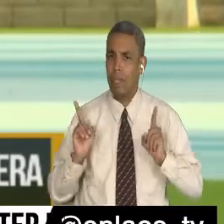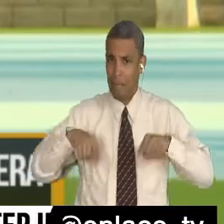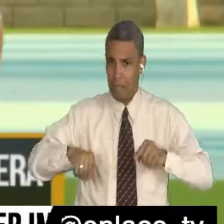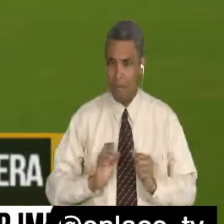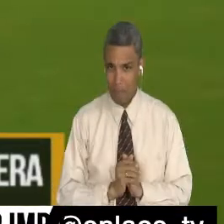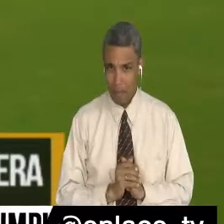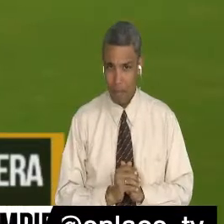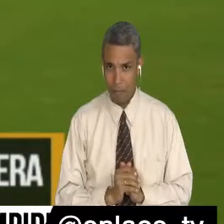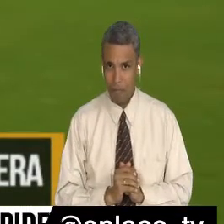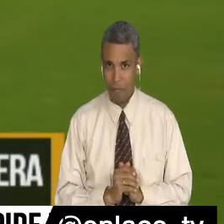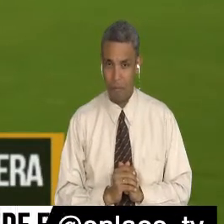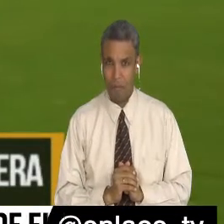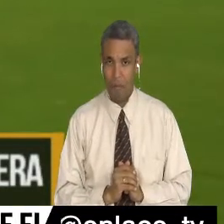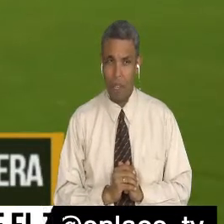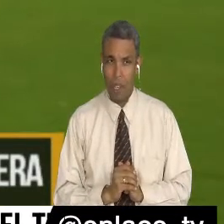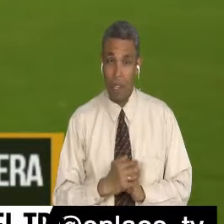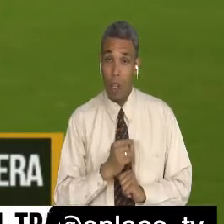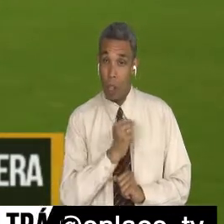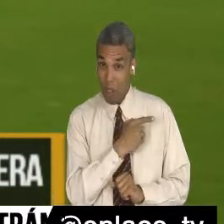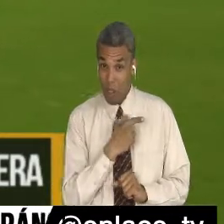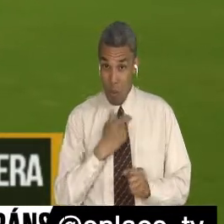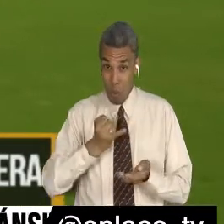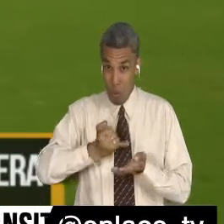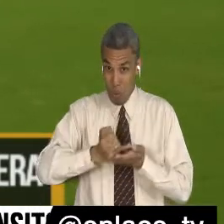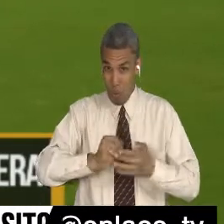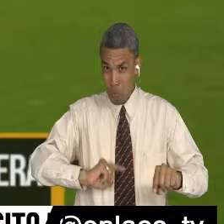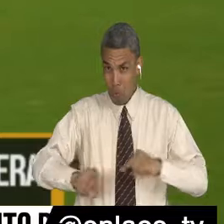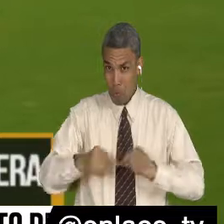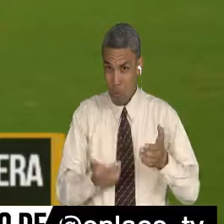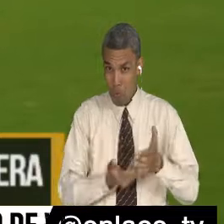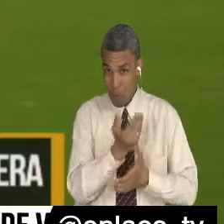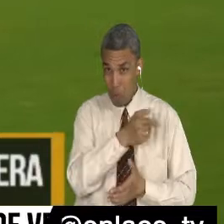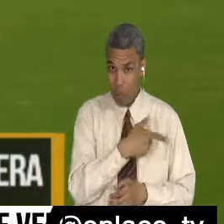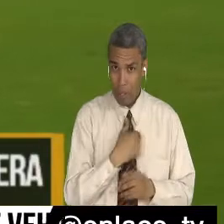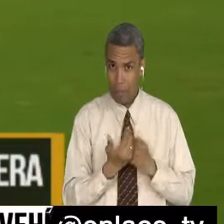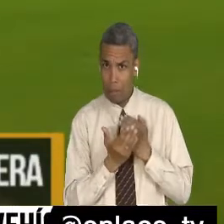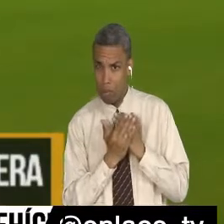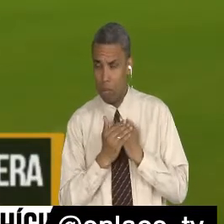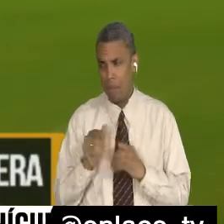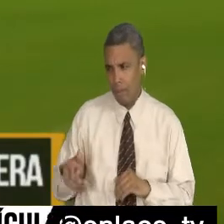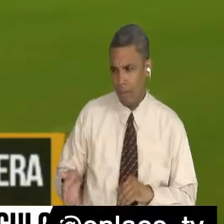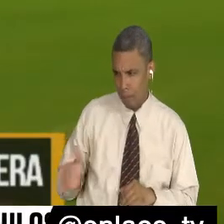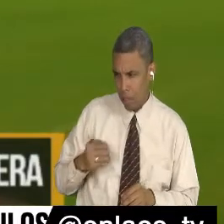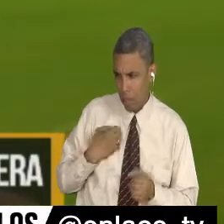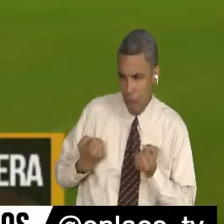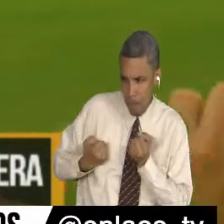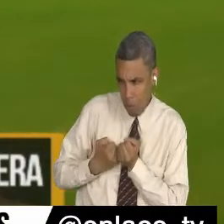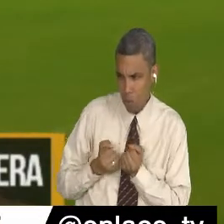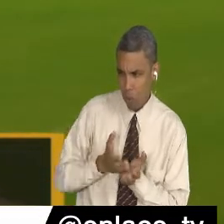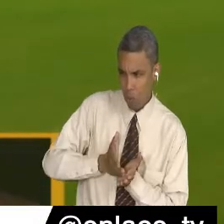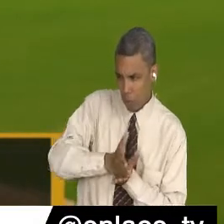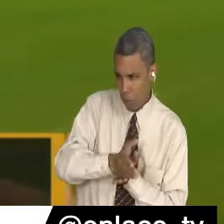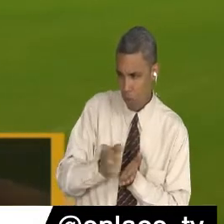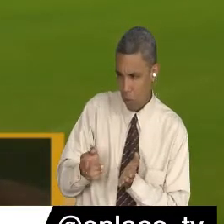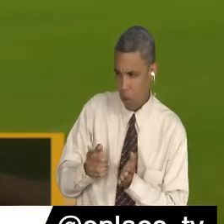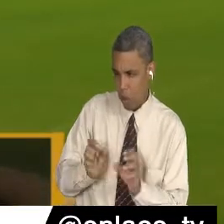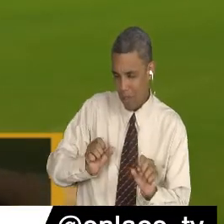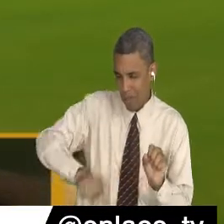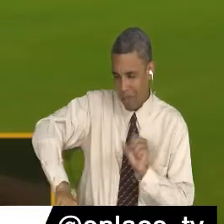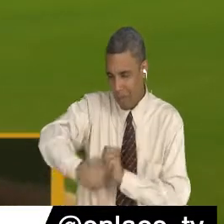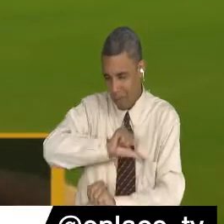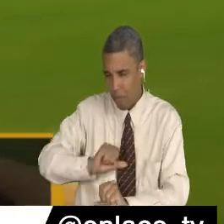hacer acompañamiento al proceso que viene. Sin embargo, es algo que aún está estudiando. La realidad es que los nuevos